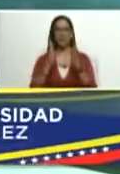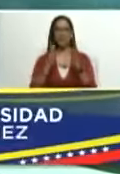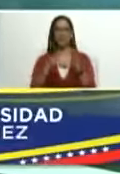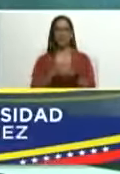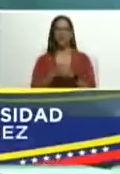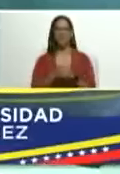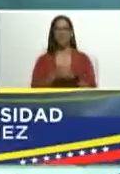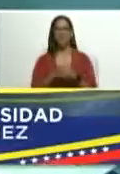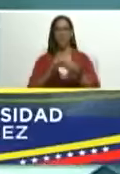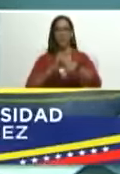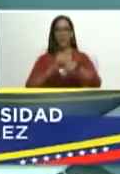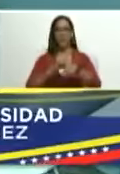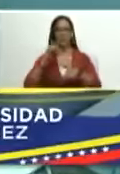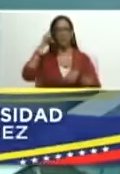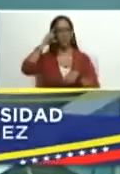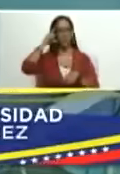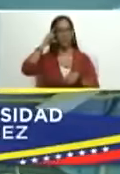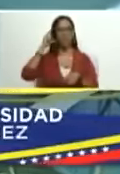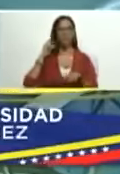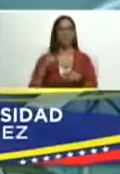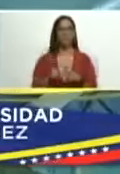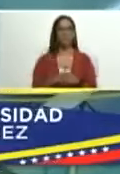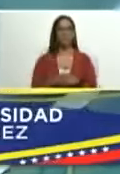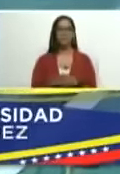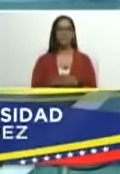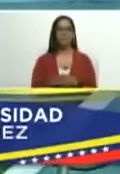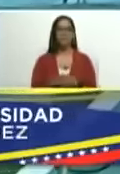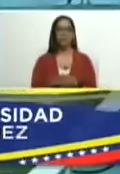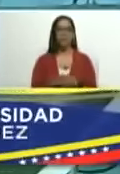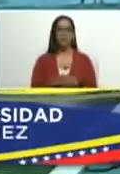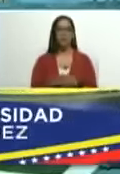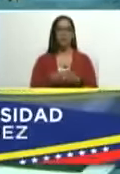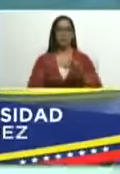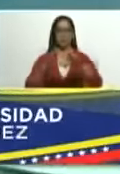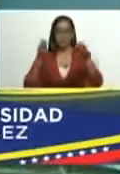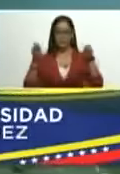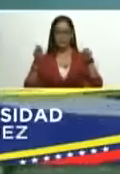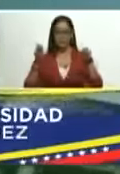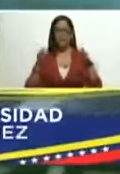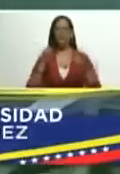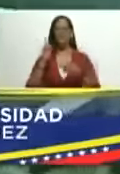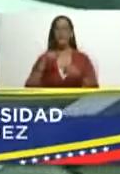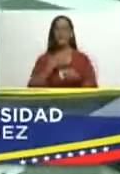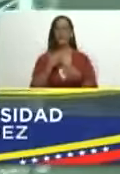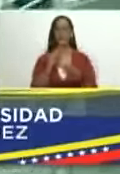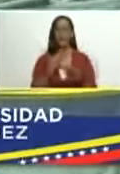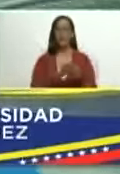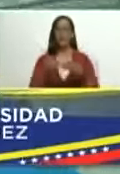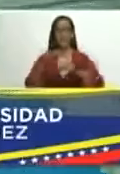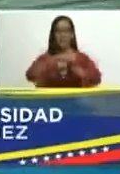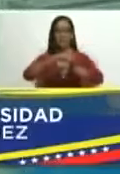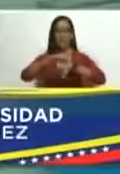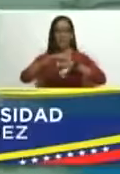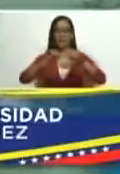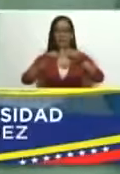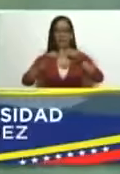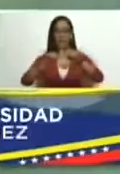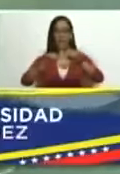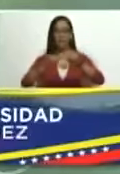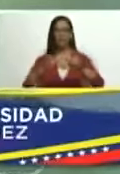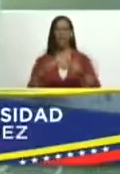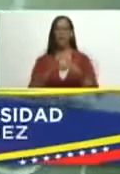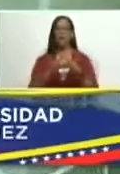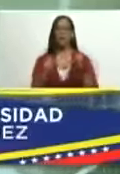ginecológica. Yo, presidente, también quiero agradecer a la ingeniera Jacqueline Faría por todo el apoyo de la Misión